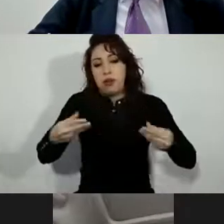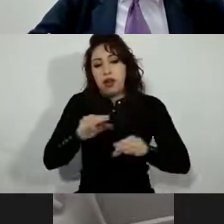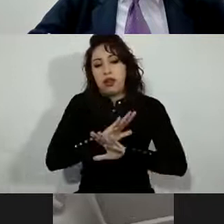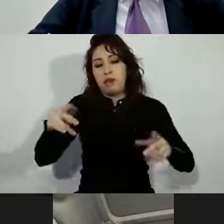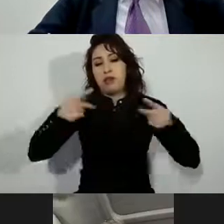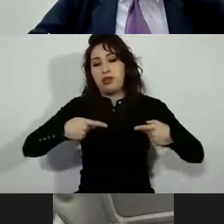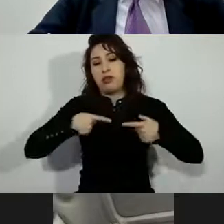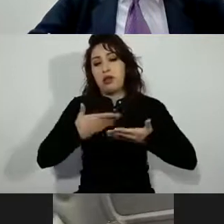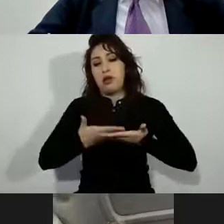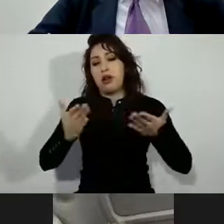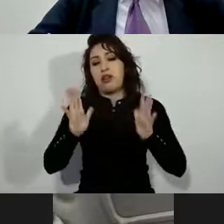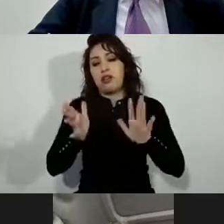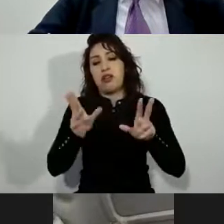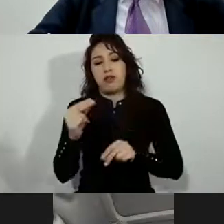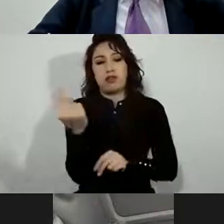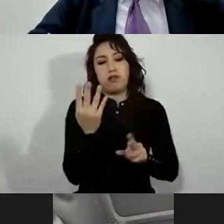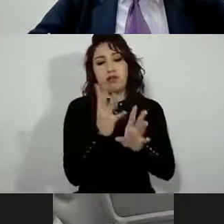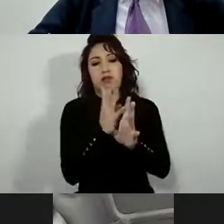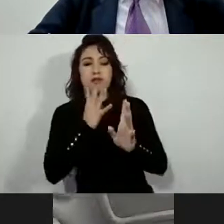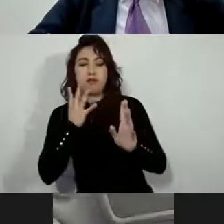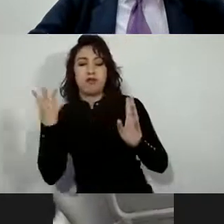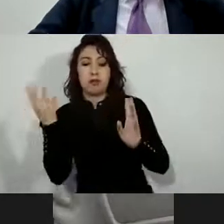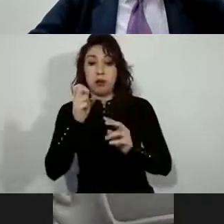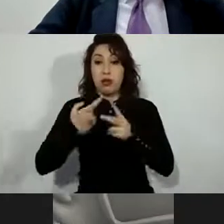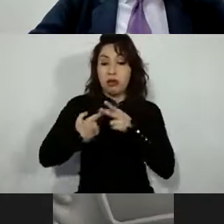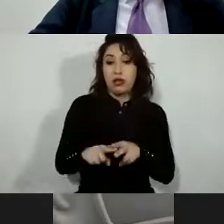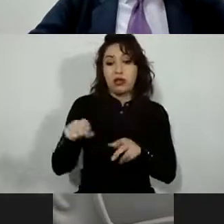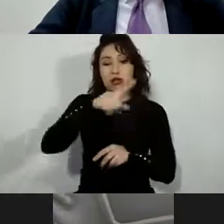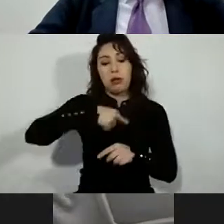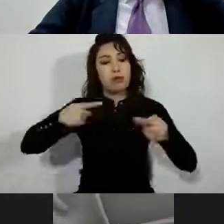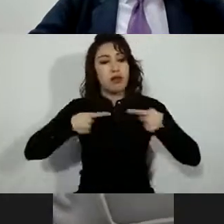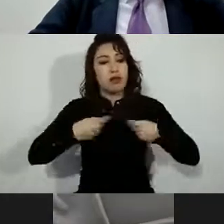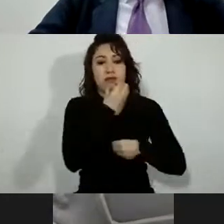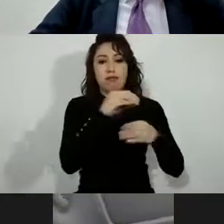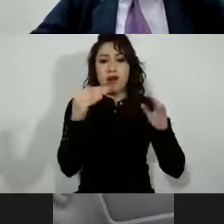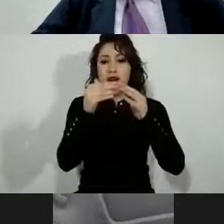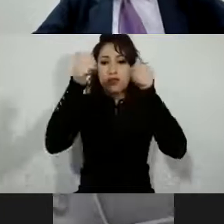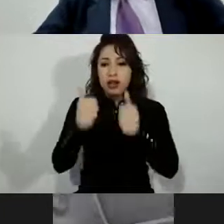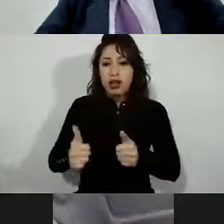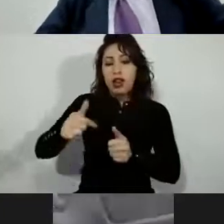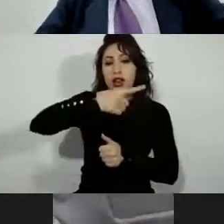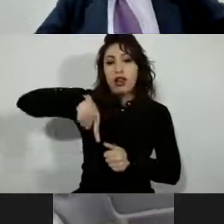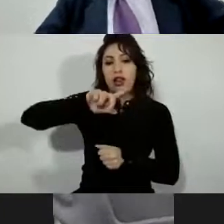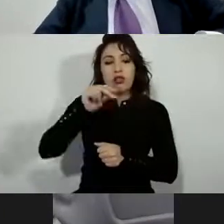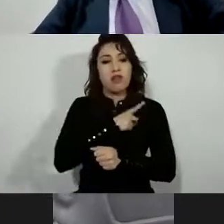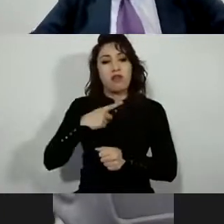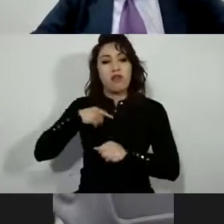pues la pandemia nos obligó a tomar medidas urgentes en ese sentido, y qué bueno que se está haciendo de esa manera.